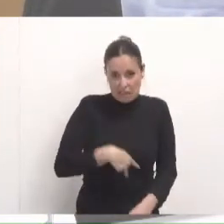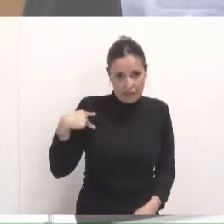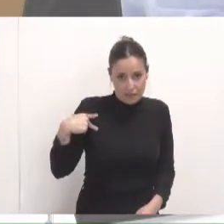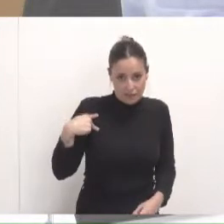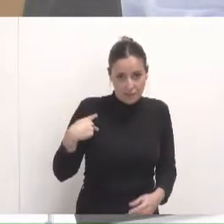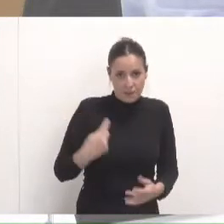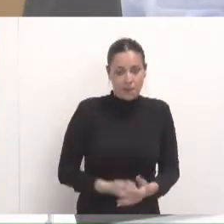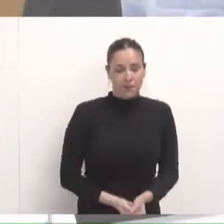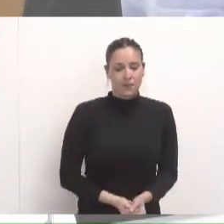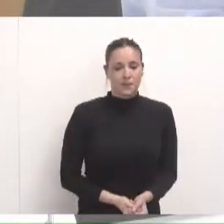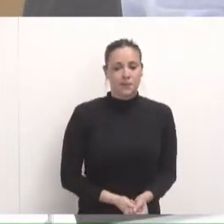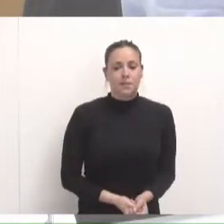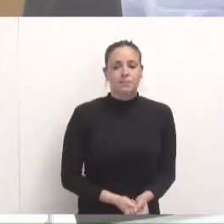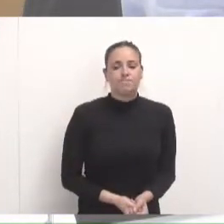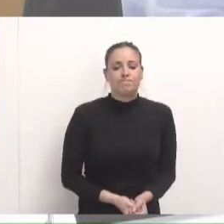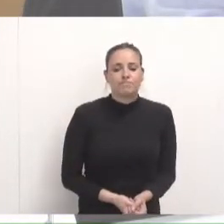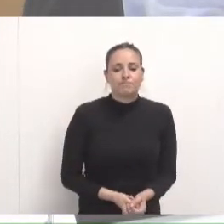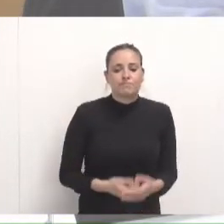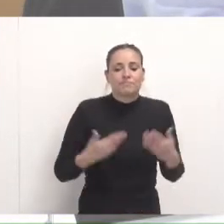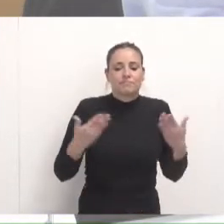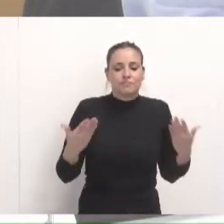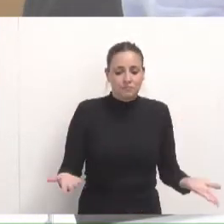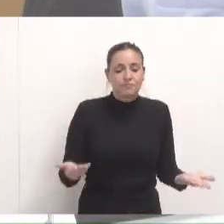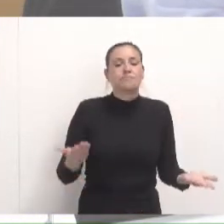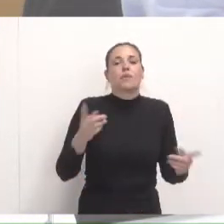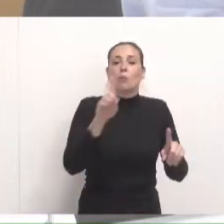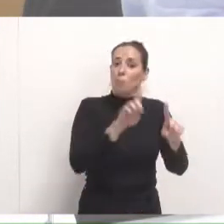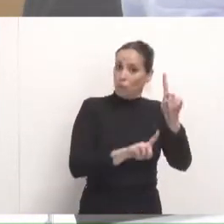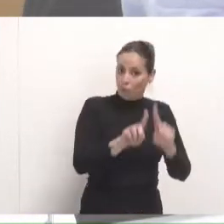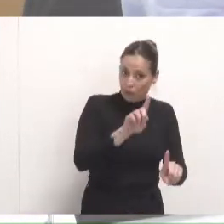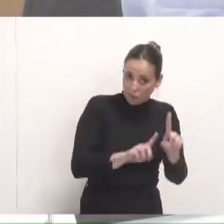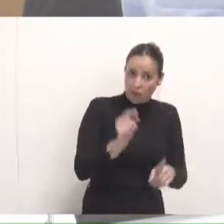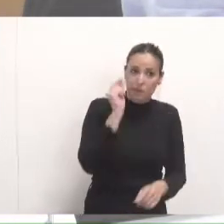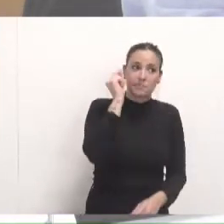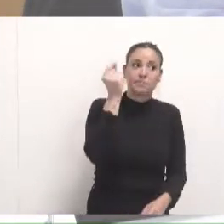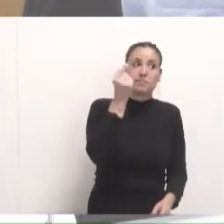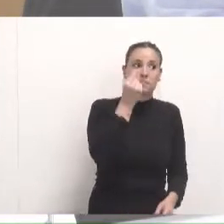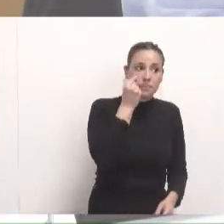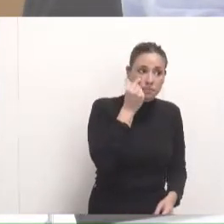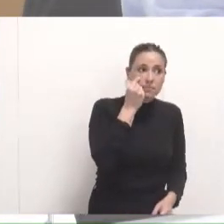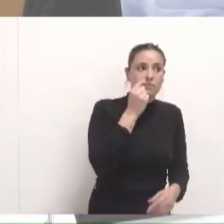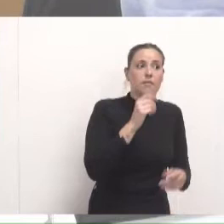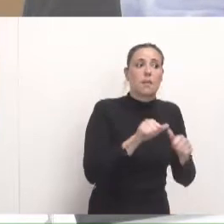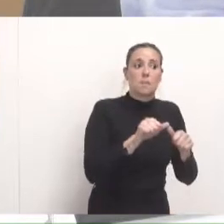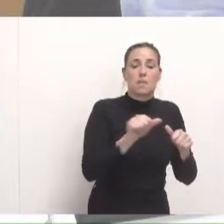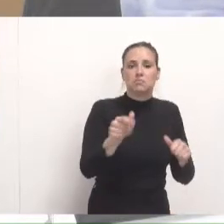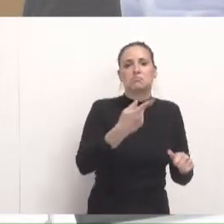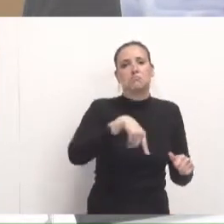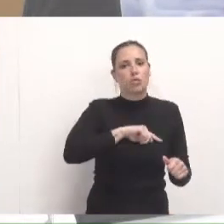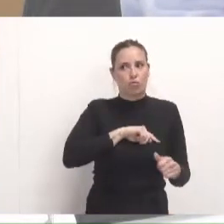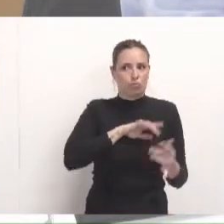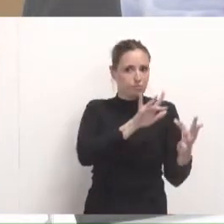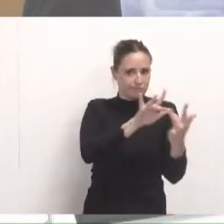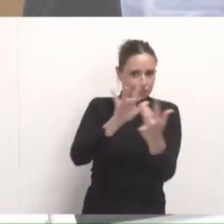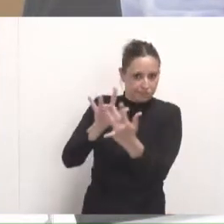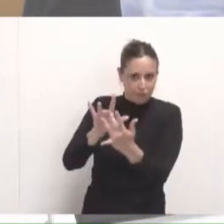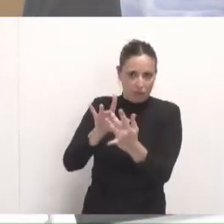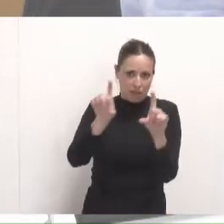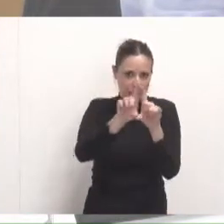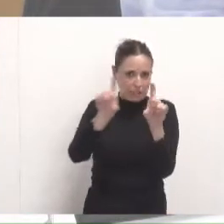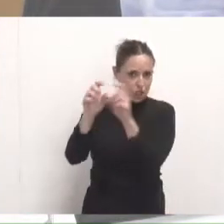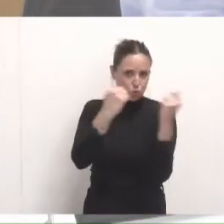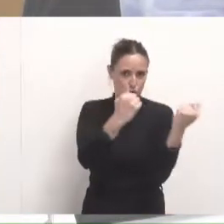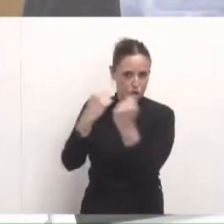digo, una vez conocido este problema, pues nos hemos reunido con distintas instituciones.